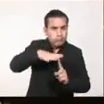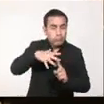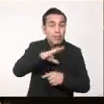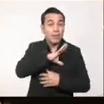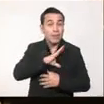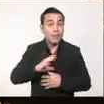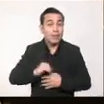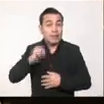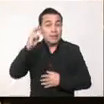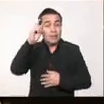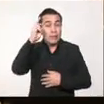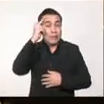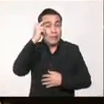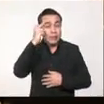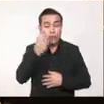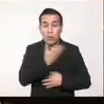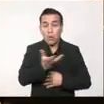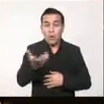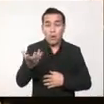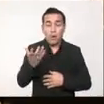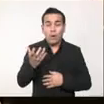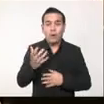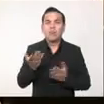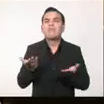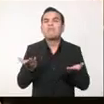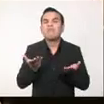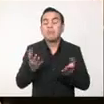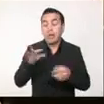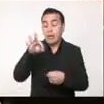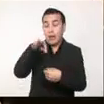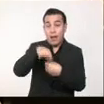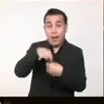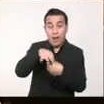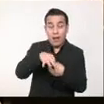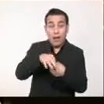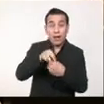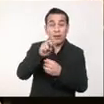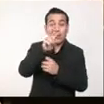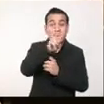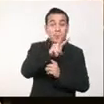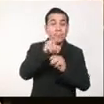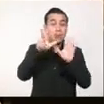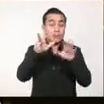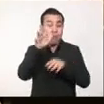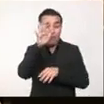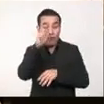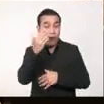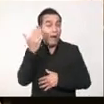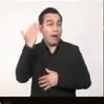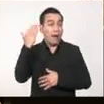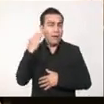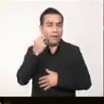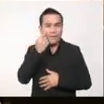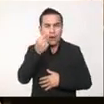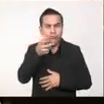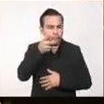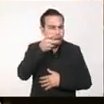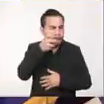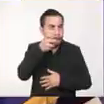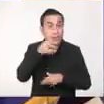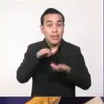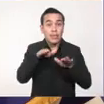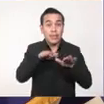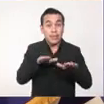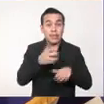son básicamente un producto de las elecciones del 28 de febrero, que ustedes las monitorearon muy de cerca, y de hecho quiero agradecerles a